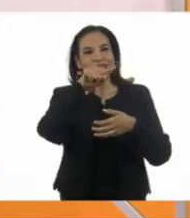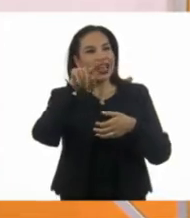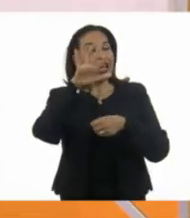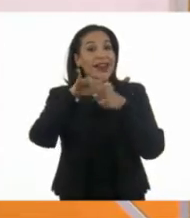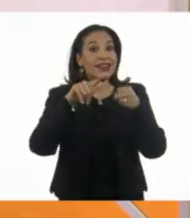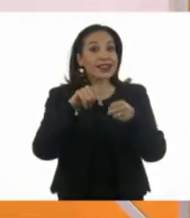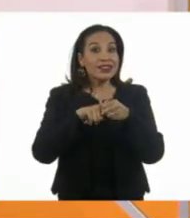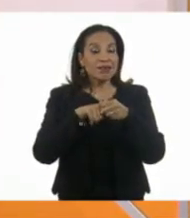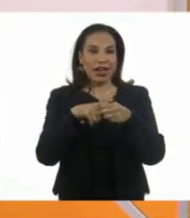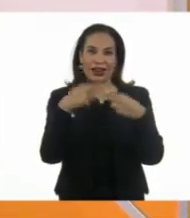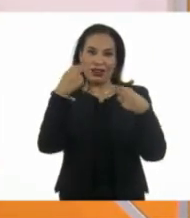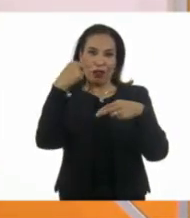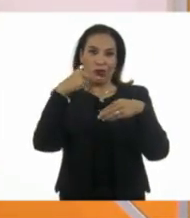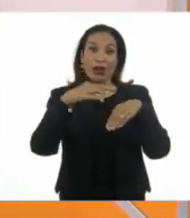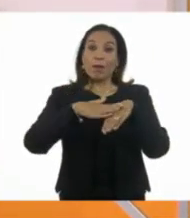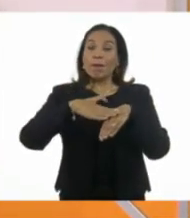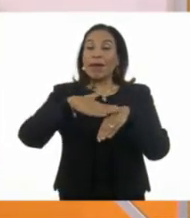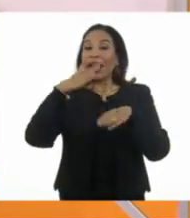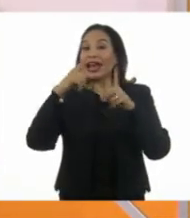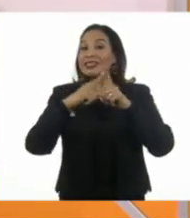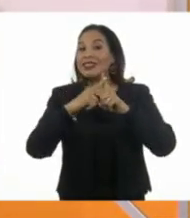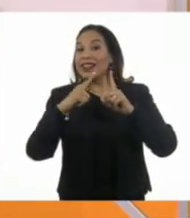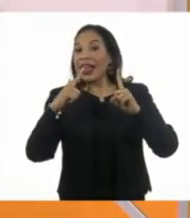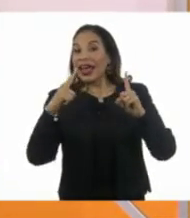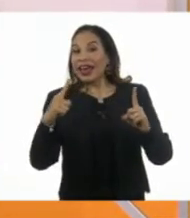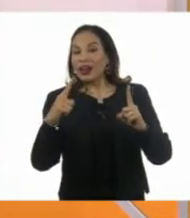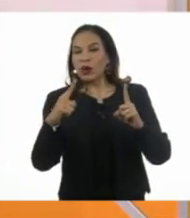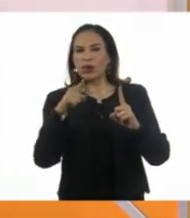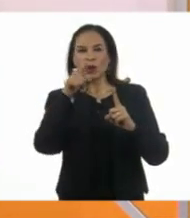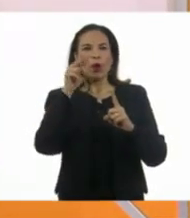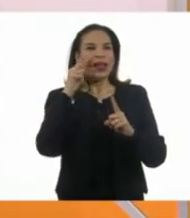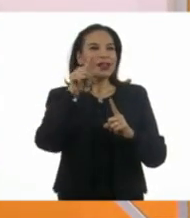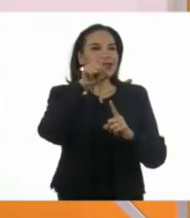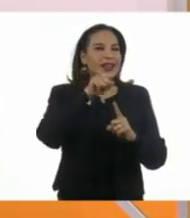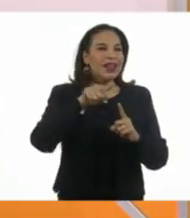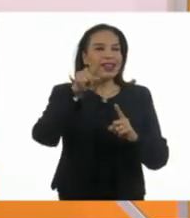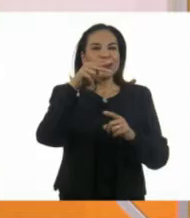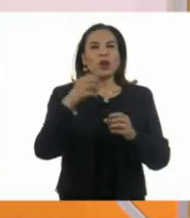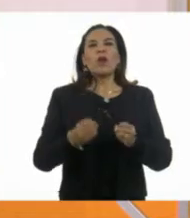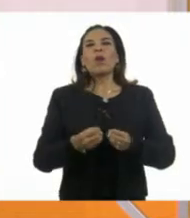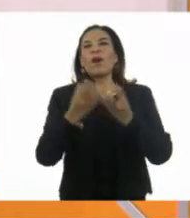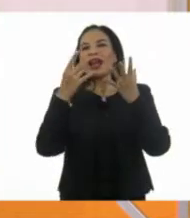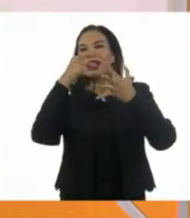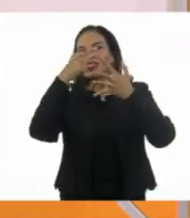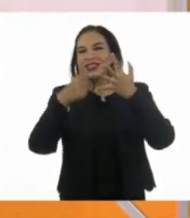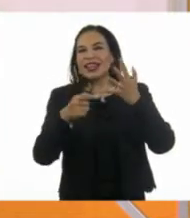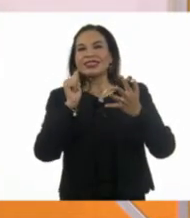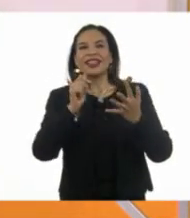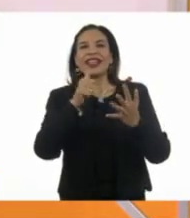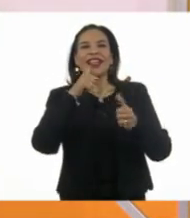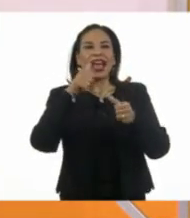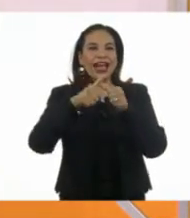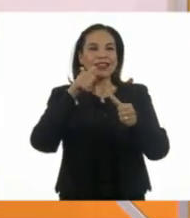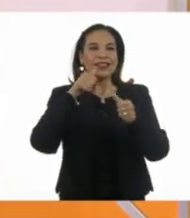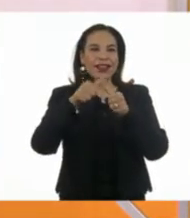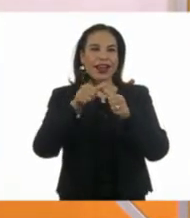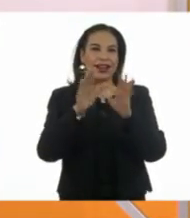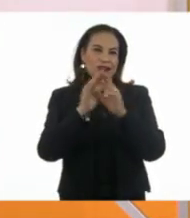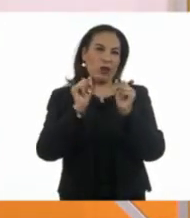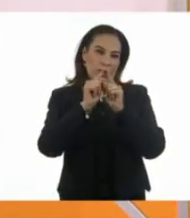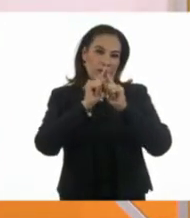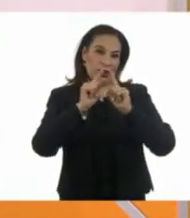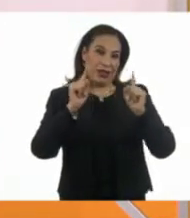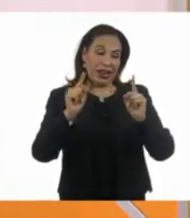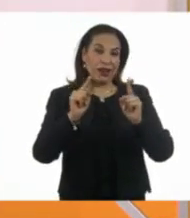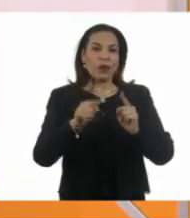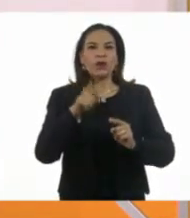animales tienen el nombre más largo. Te puedes guiar por el número de letras o por el tamaño, que sea muy largo.